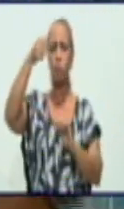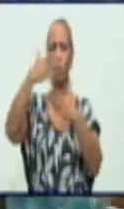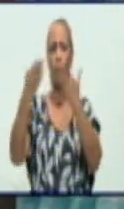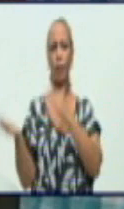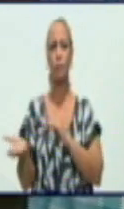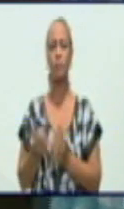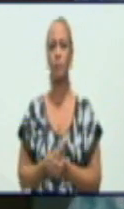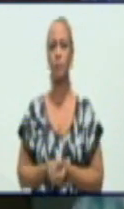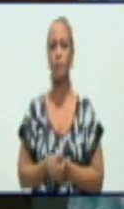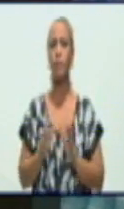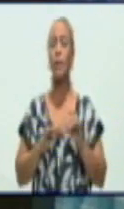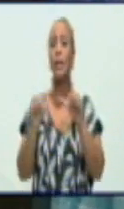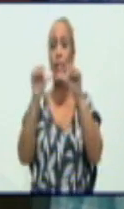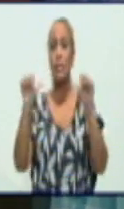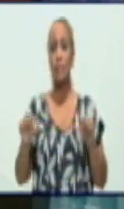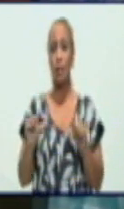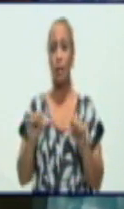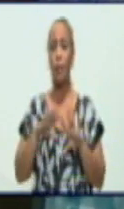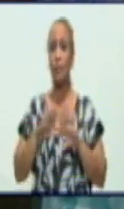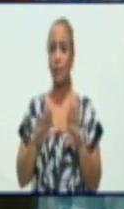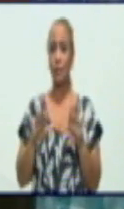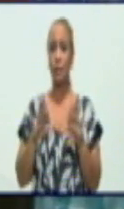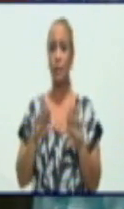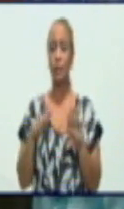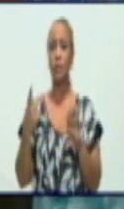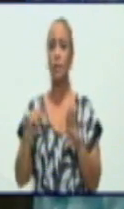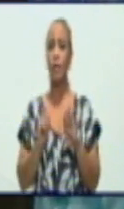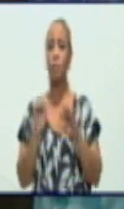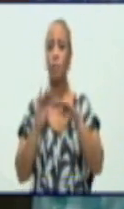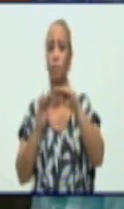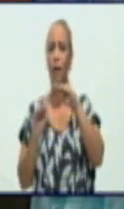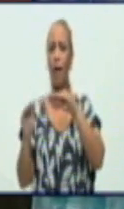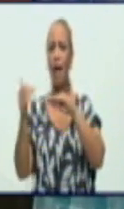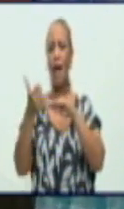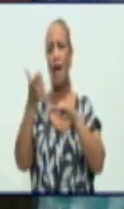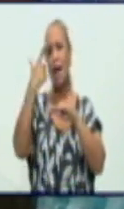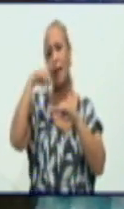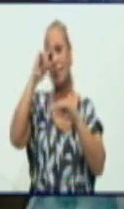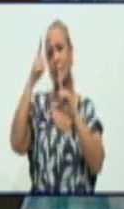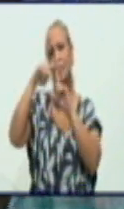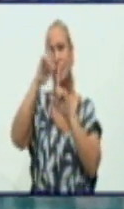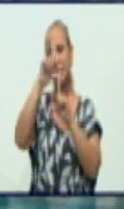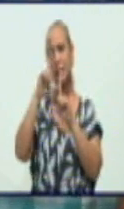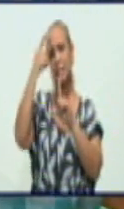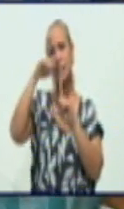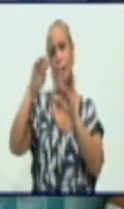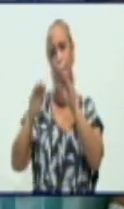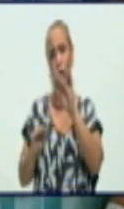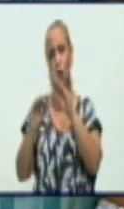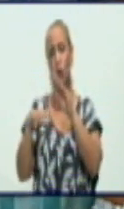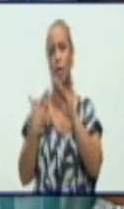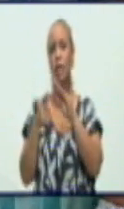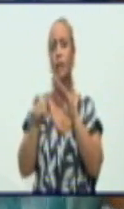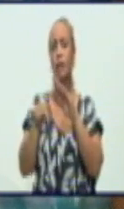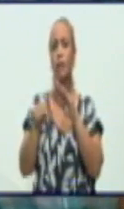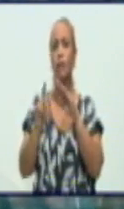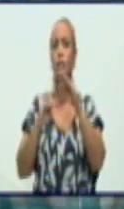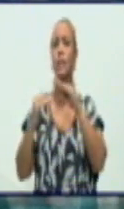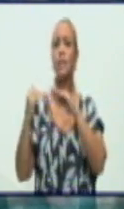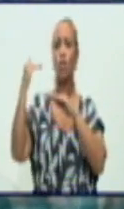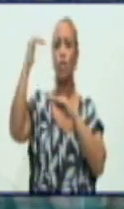el sistema como tal prácticamente entre las antillas menores todavía el debe desarrollarse un poquito más a medida que llegue